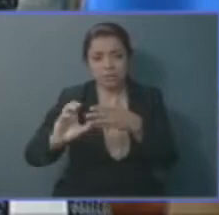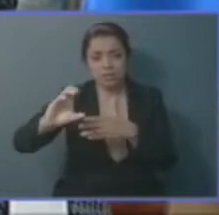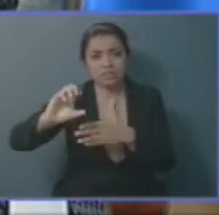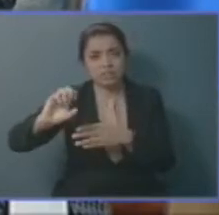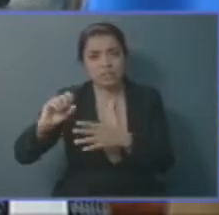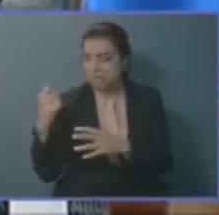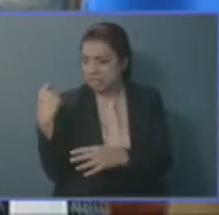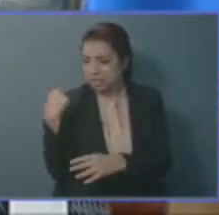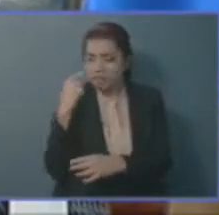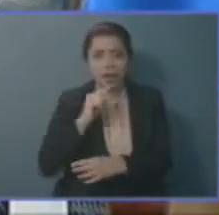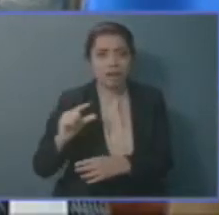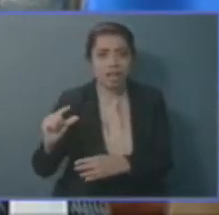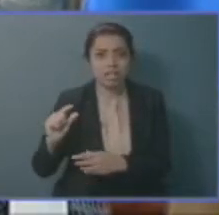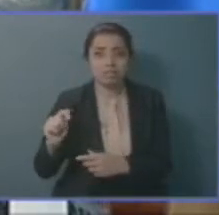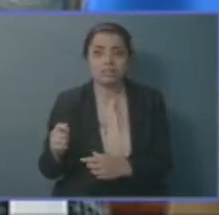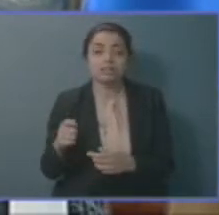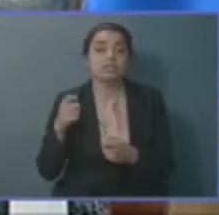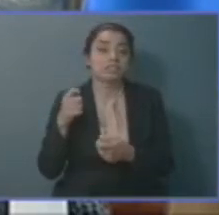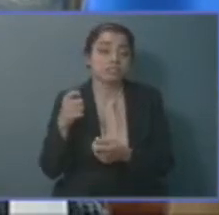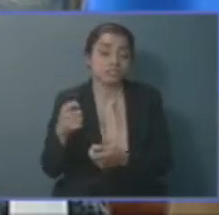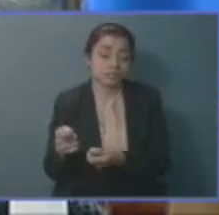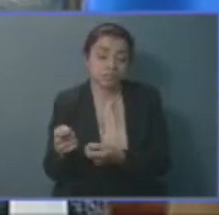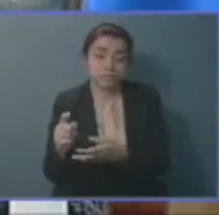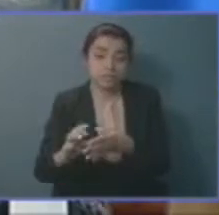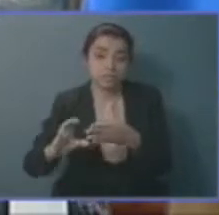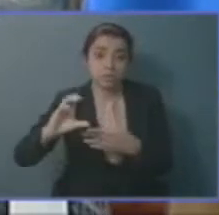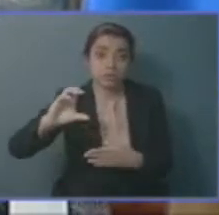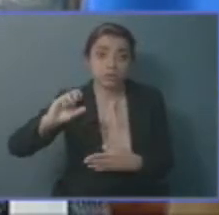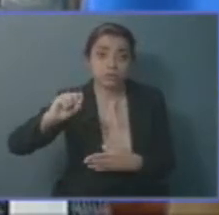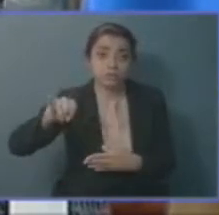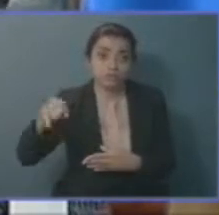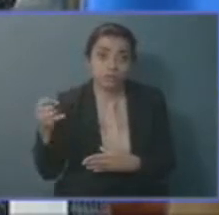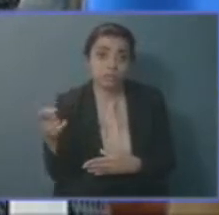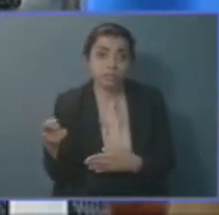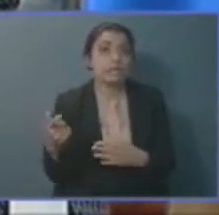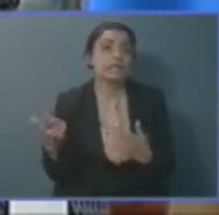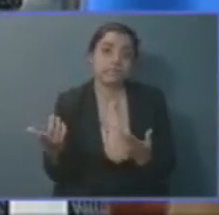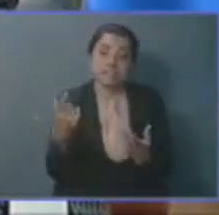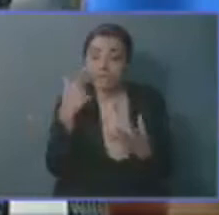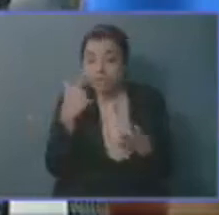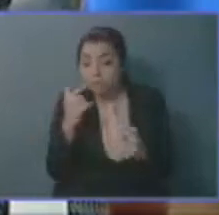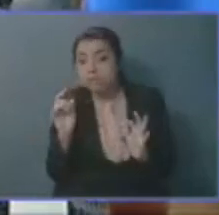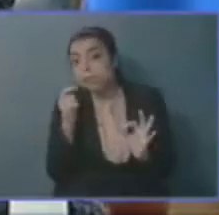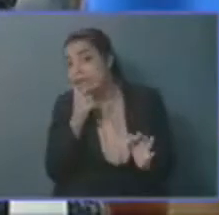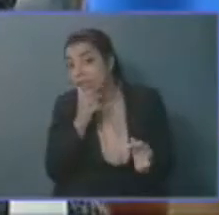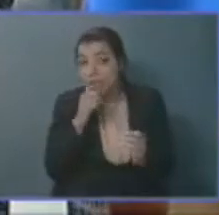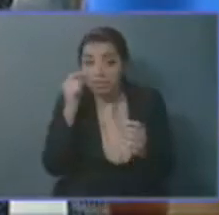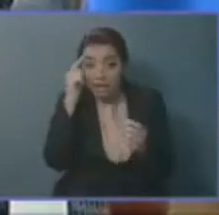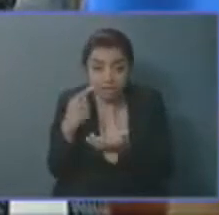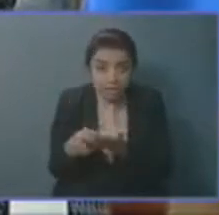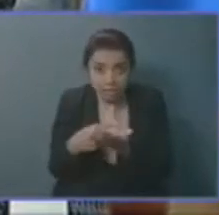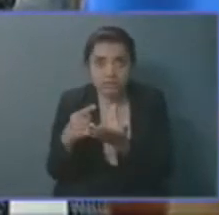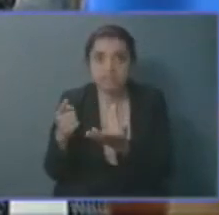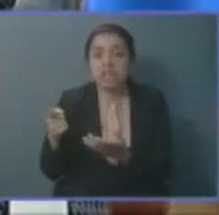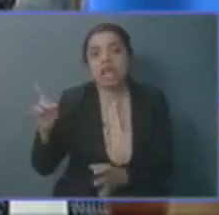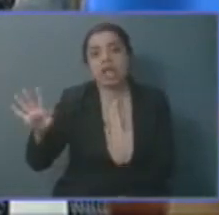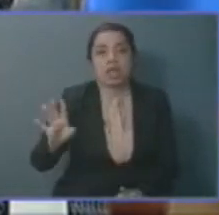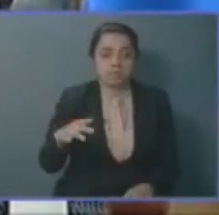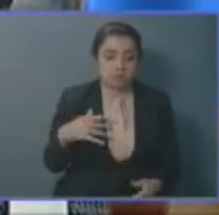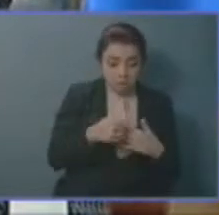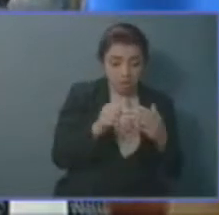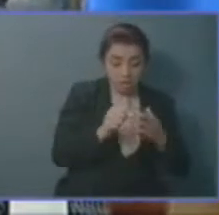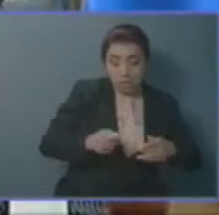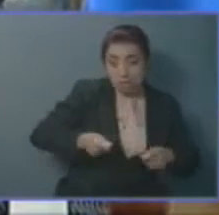anterior, y está dirimiéndose la supuesta inconstitucionalidad que el mismo Ejecutivo